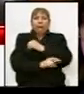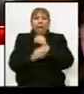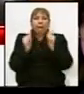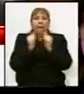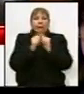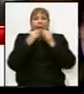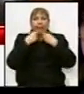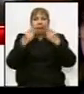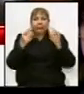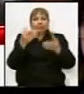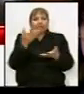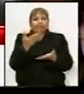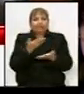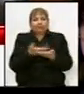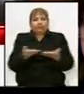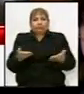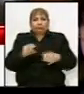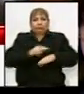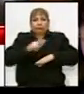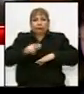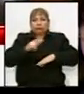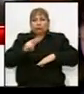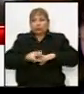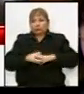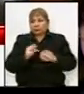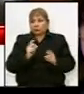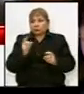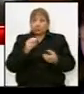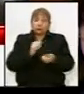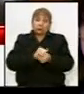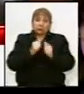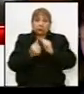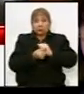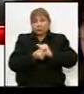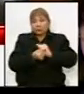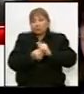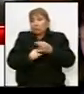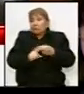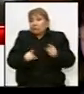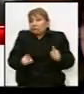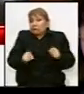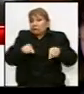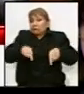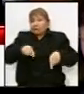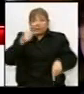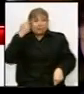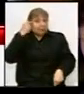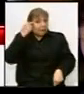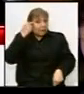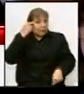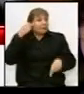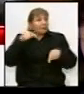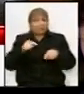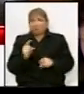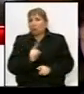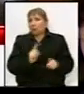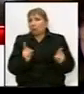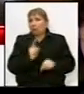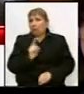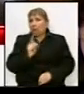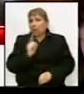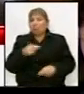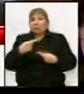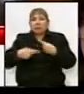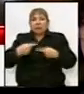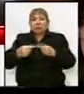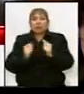exportamos recursos naturales renovables y no renovables pero acá estamos pensando sobre esos temas no porque estamos en el día